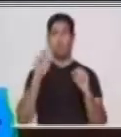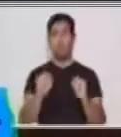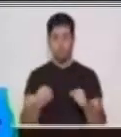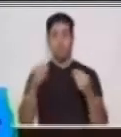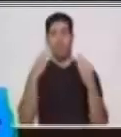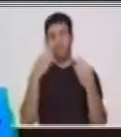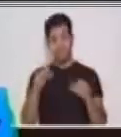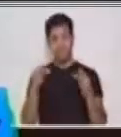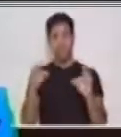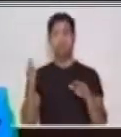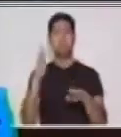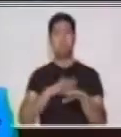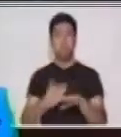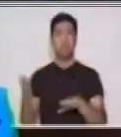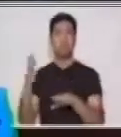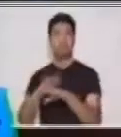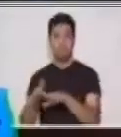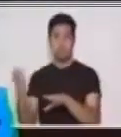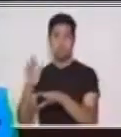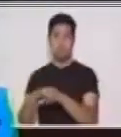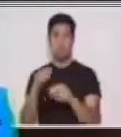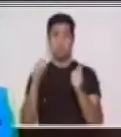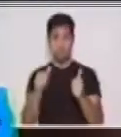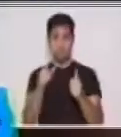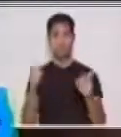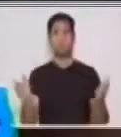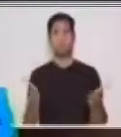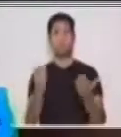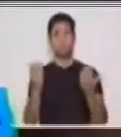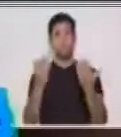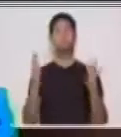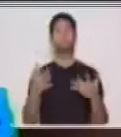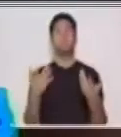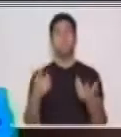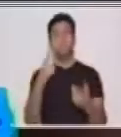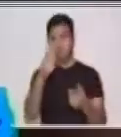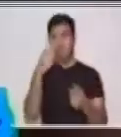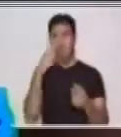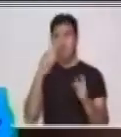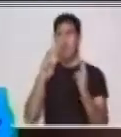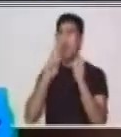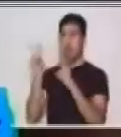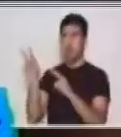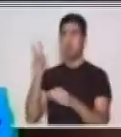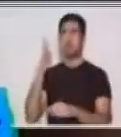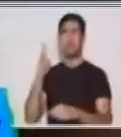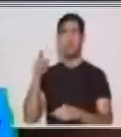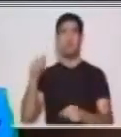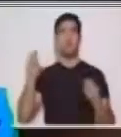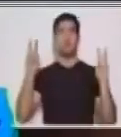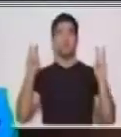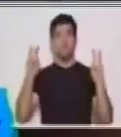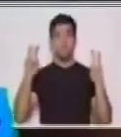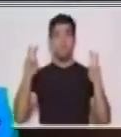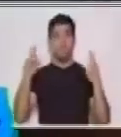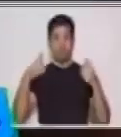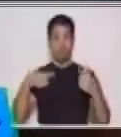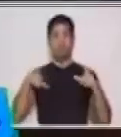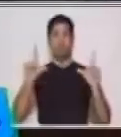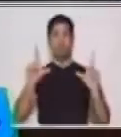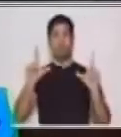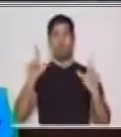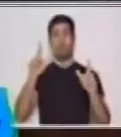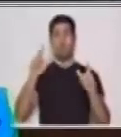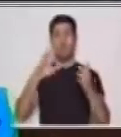y te animo siempre a que puedas sintonizar este programa los días lunes, miércoles